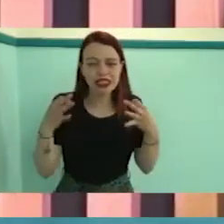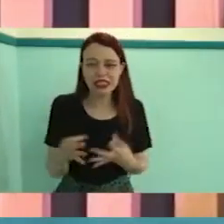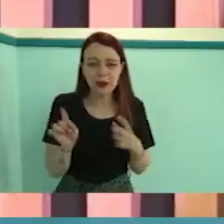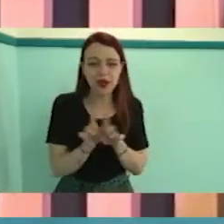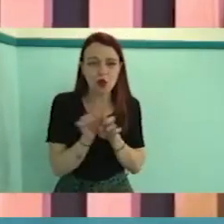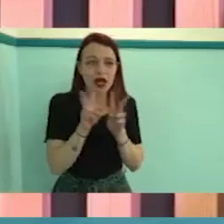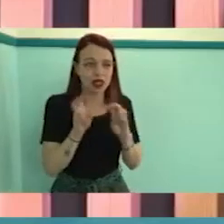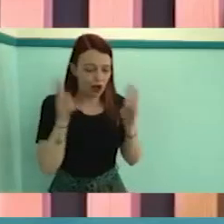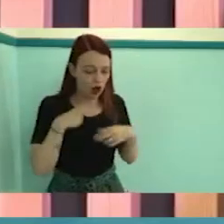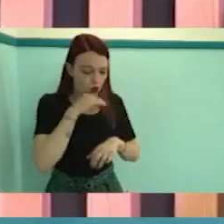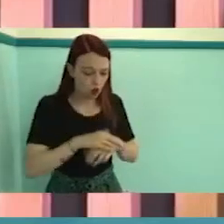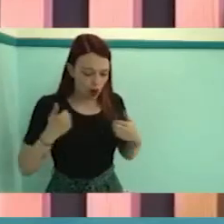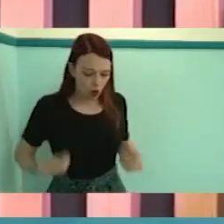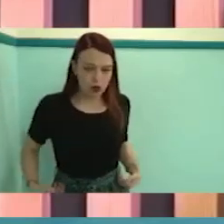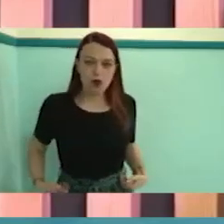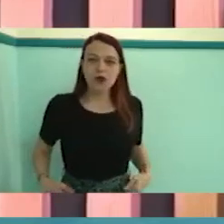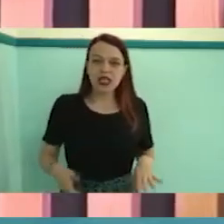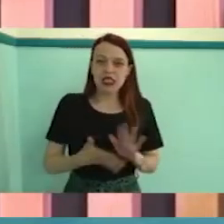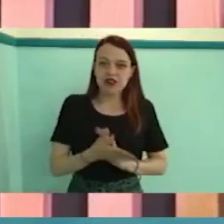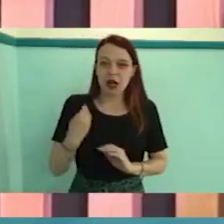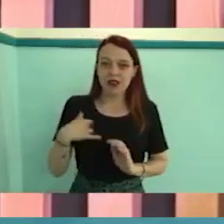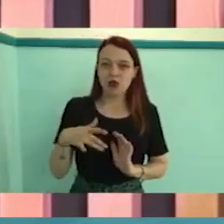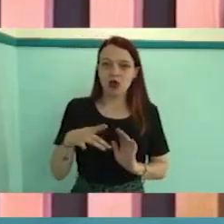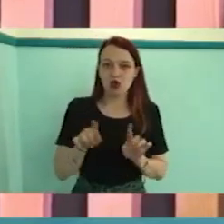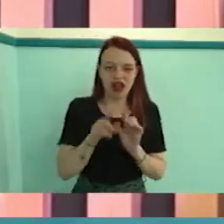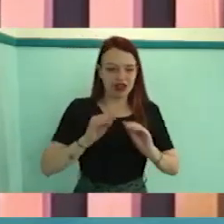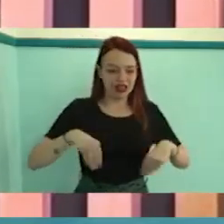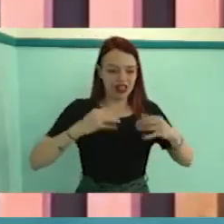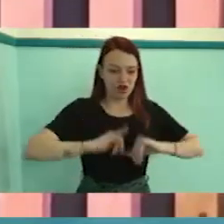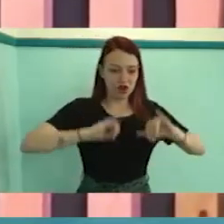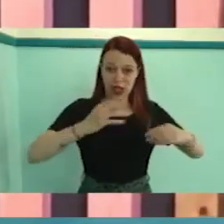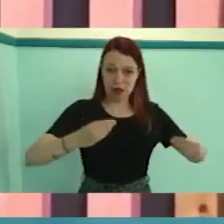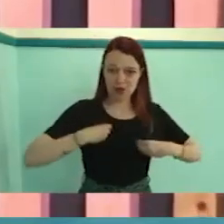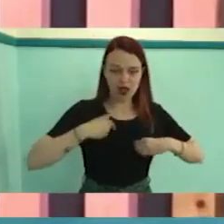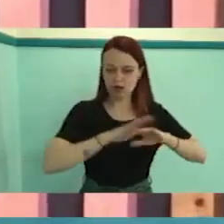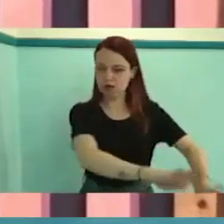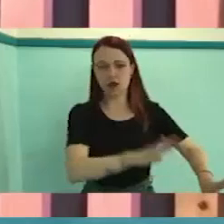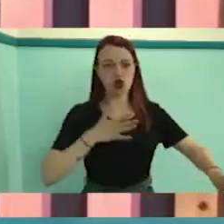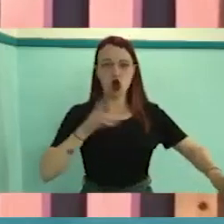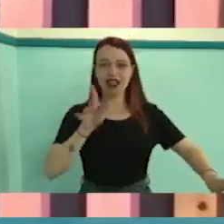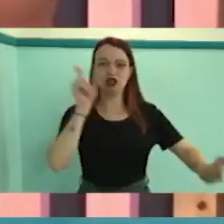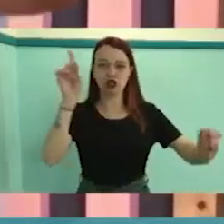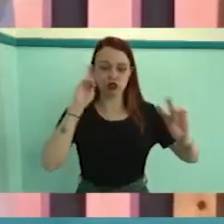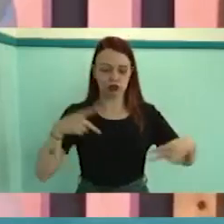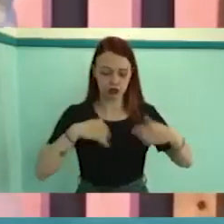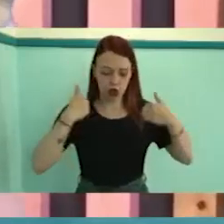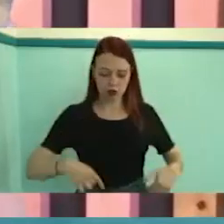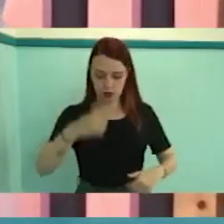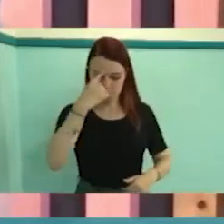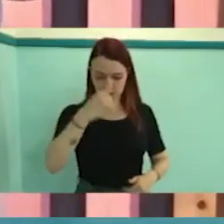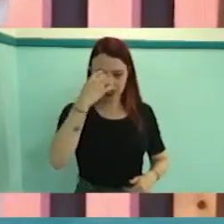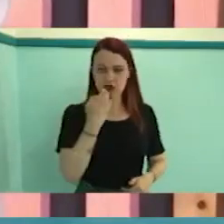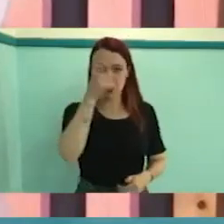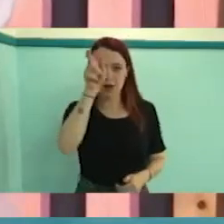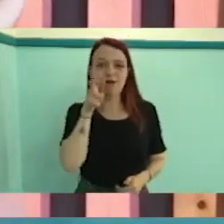cuerpo en el centro de de todo no alejándonos de lo que realmente es el disfrute y es la vida misma no el gozo de de vivir si alguien está pensando